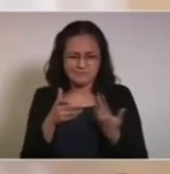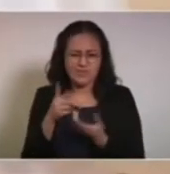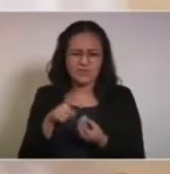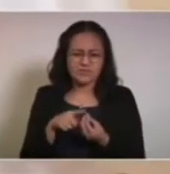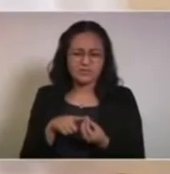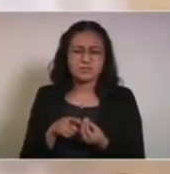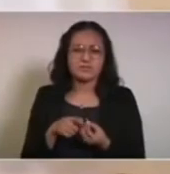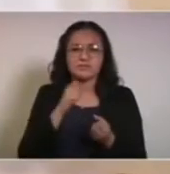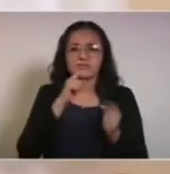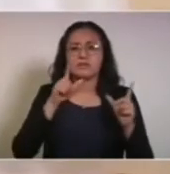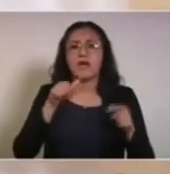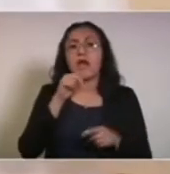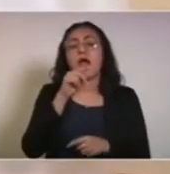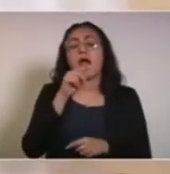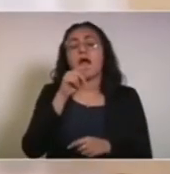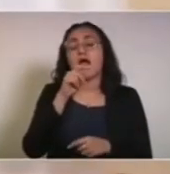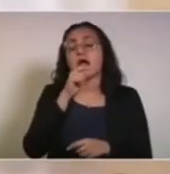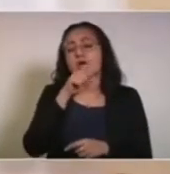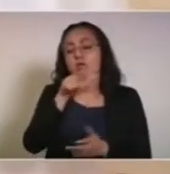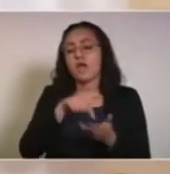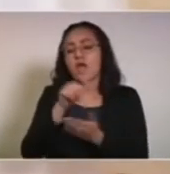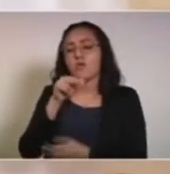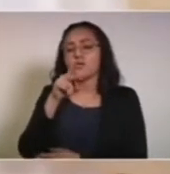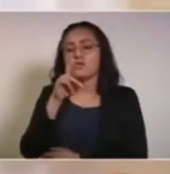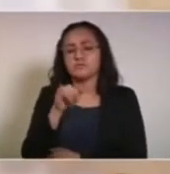plataforma de eso